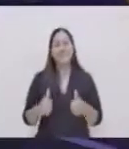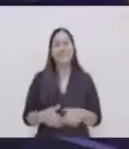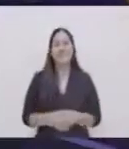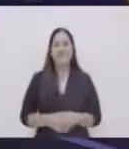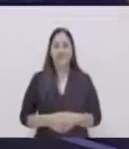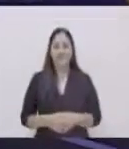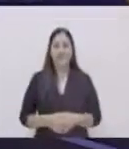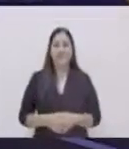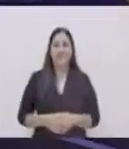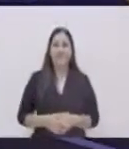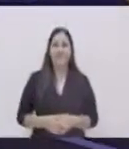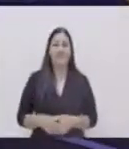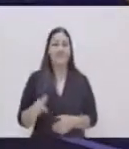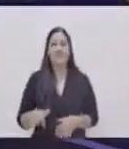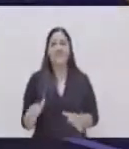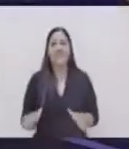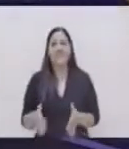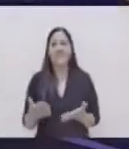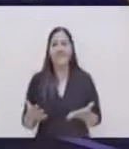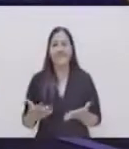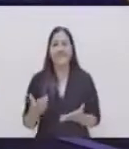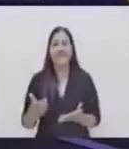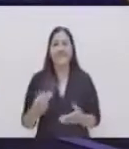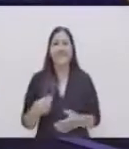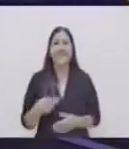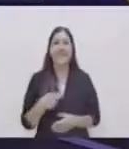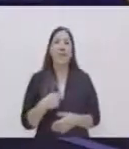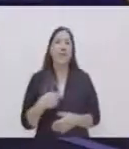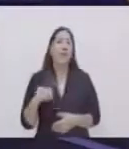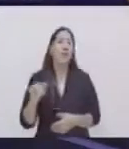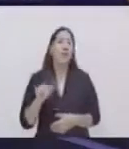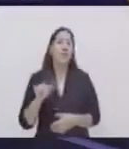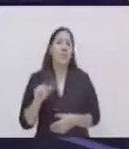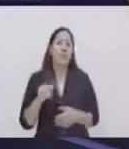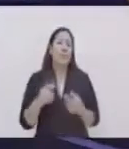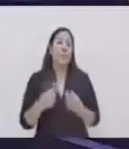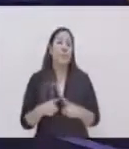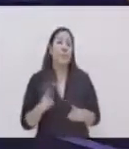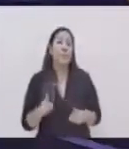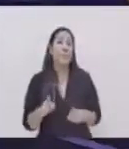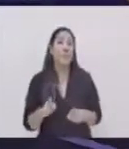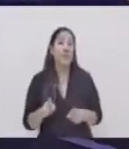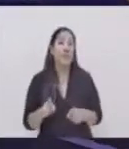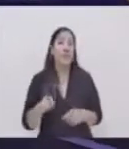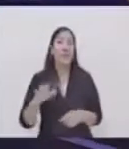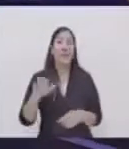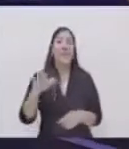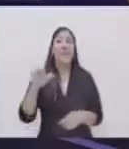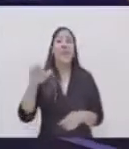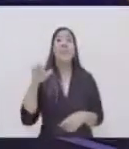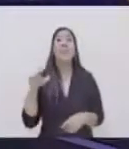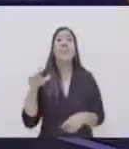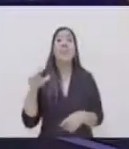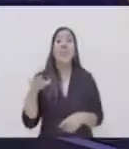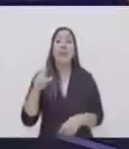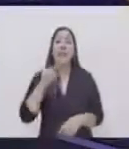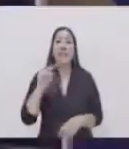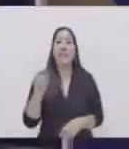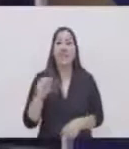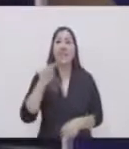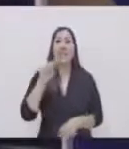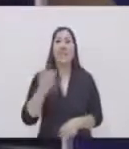Muy bien, excelente. Ahora vamos a hacer lo mismo, solo que con la Z, pero más